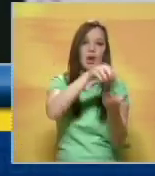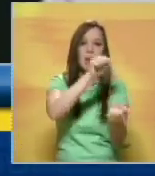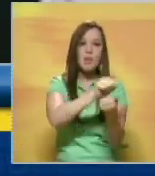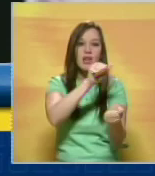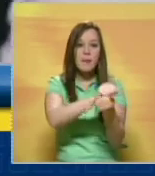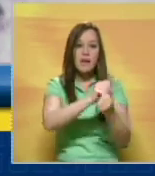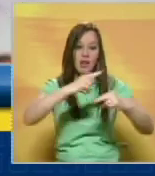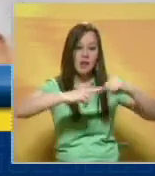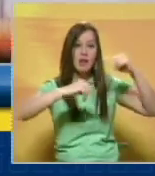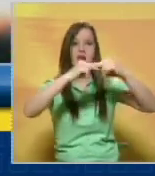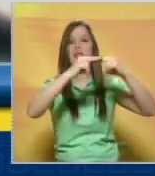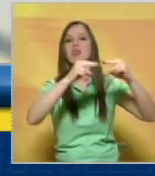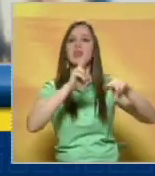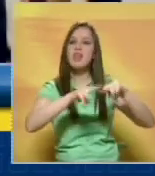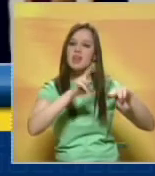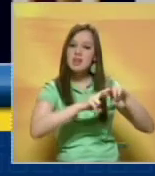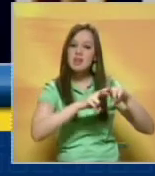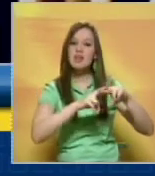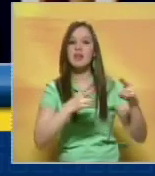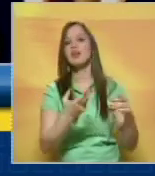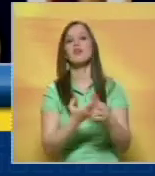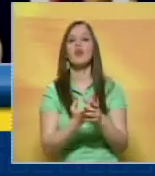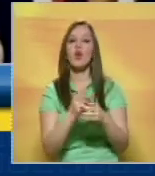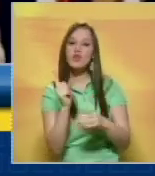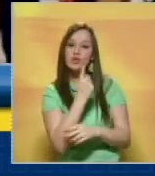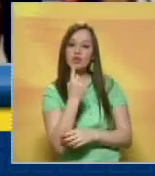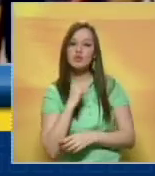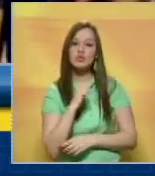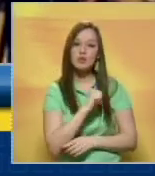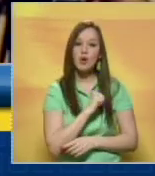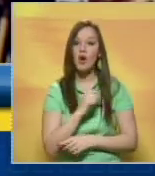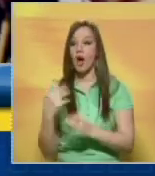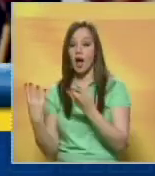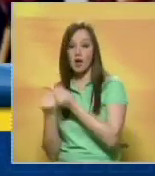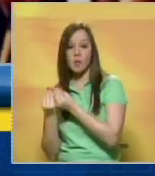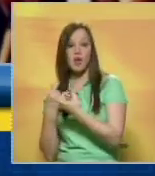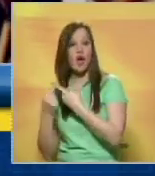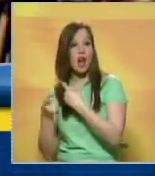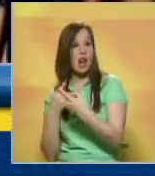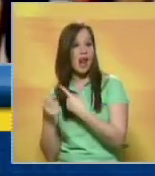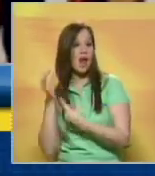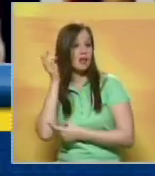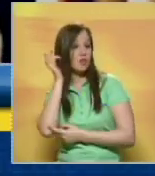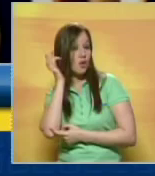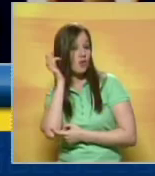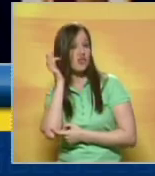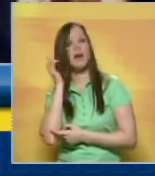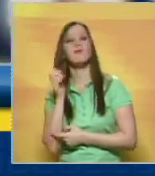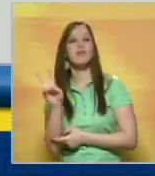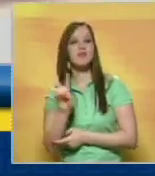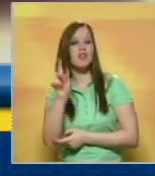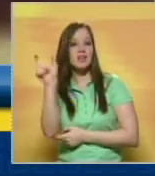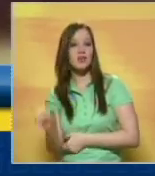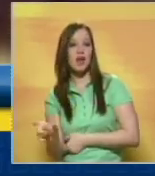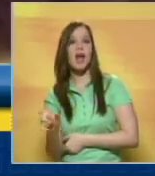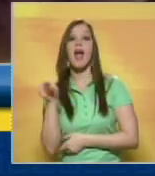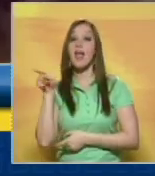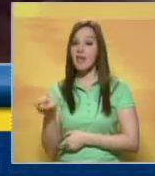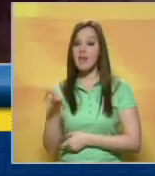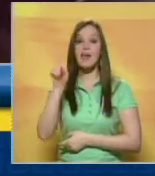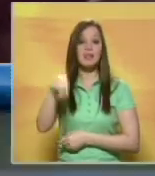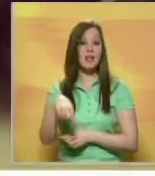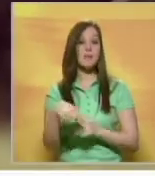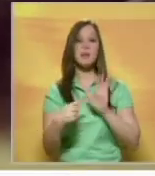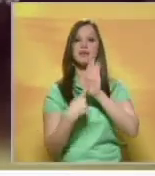Marc, quien llegó con casco y todo, al parecer estuvo acompañado por su novia, la venezolana Shannon de Lima, ya que ella también compartió esta foto